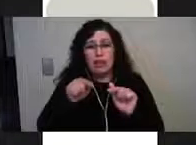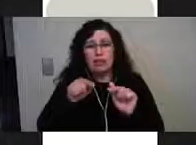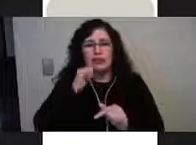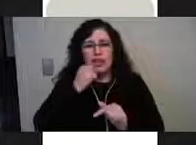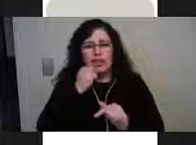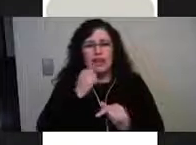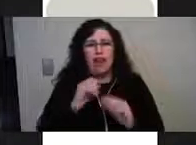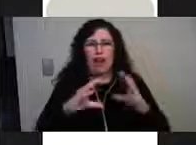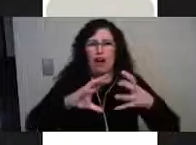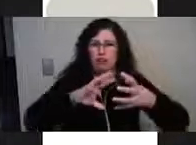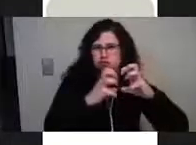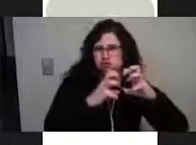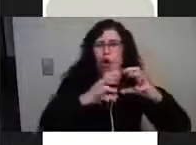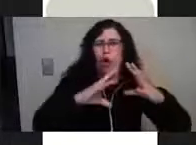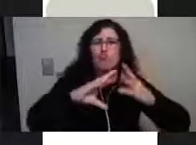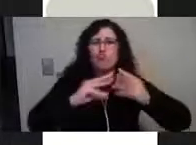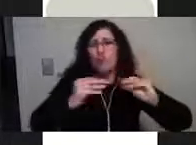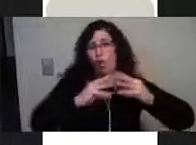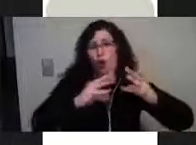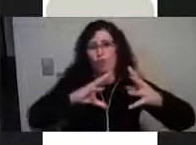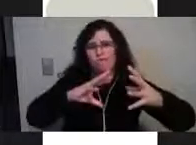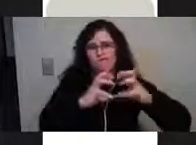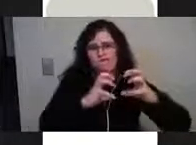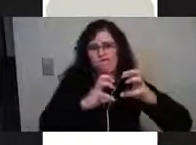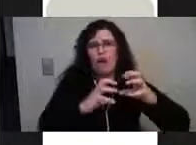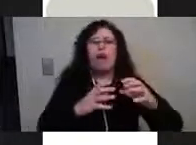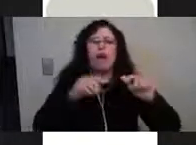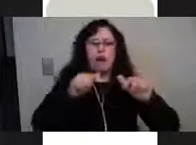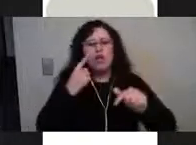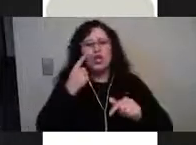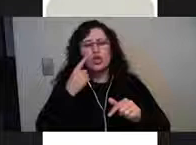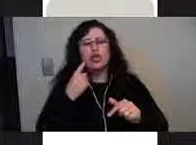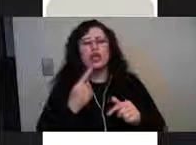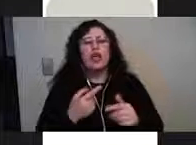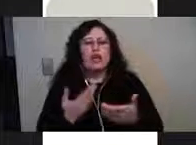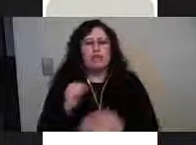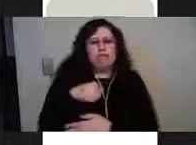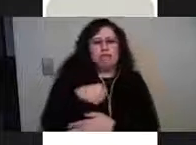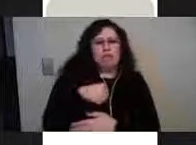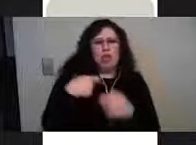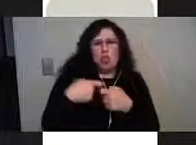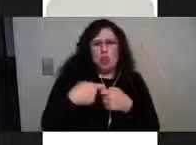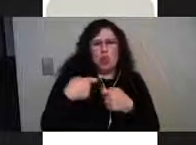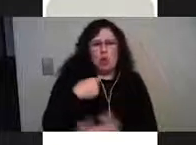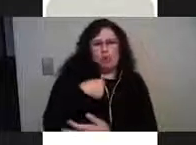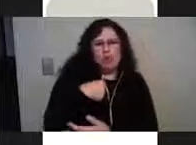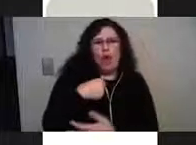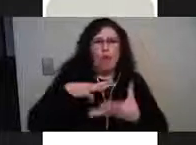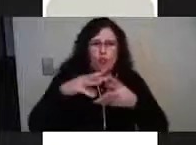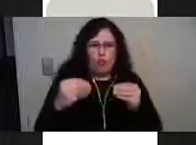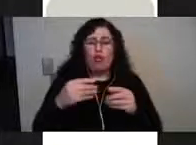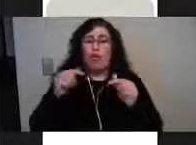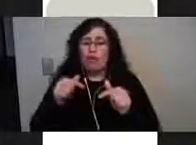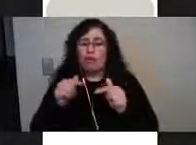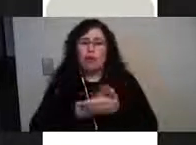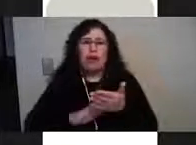del tono muscular, que es lo que conocemos ya como espasticidad, ¿cierto? Porque es de origen central desde la